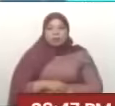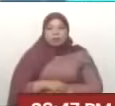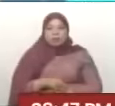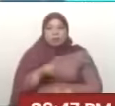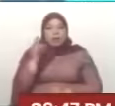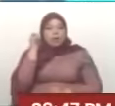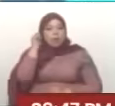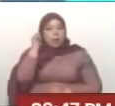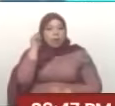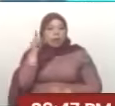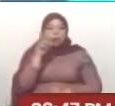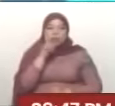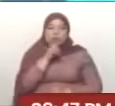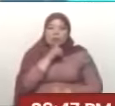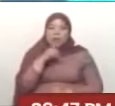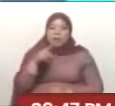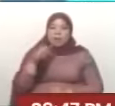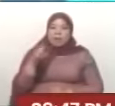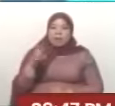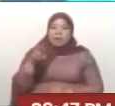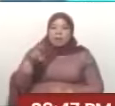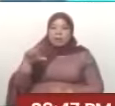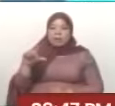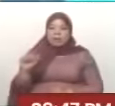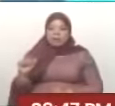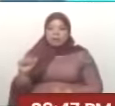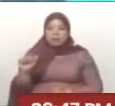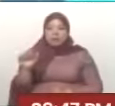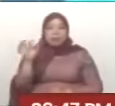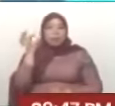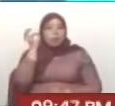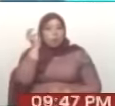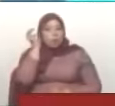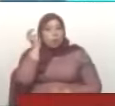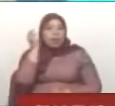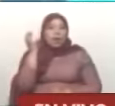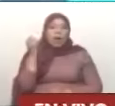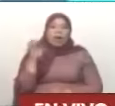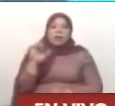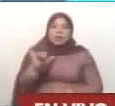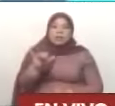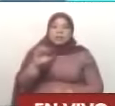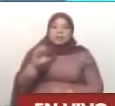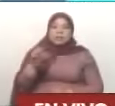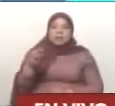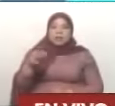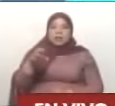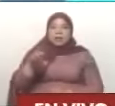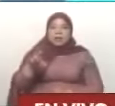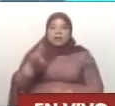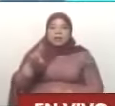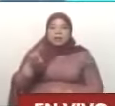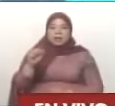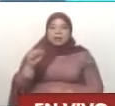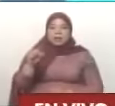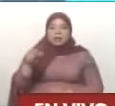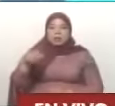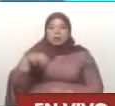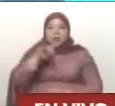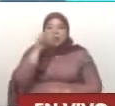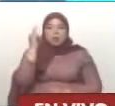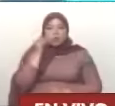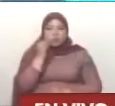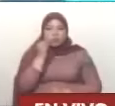Pérez. En el estado Cojedes, Geraldín Tobar. Aquí en los vecinos, estado